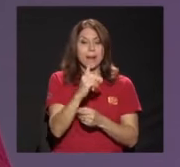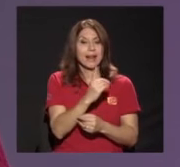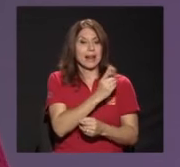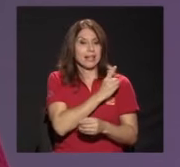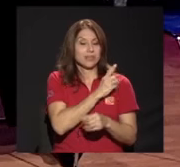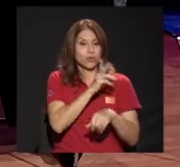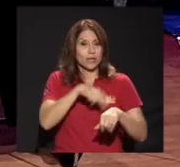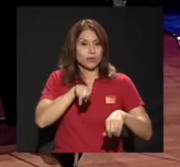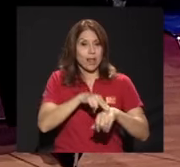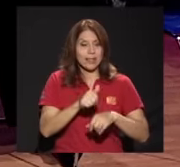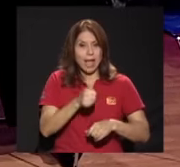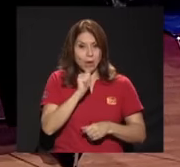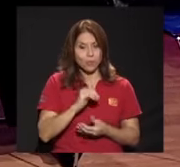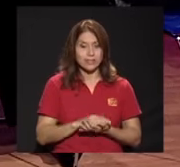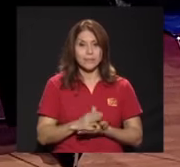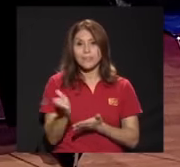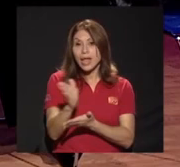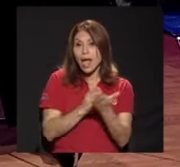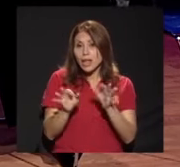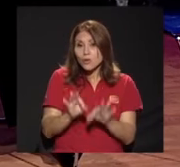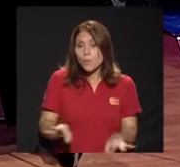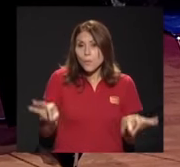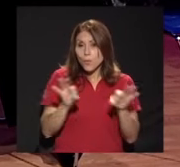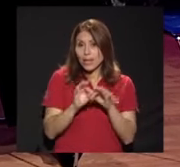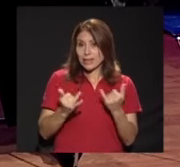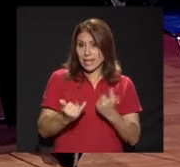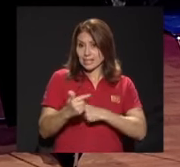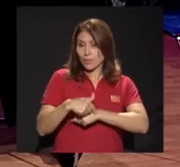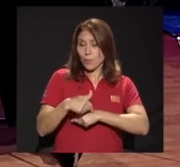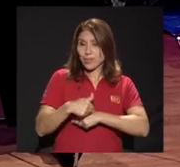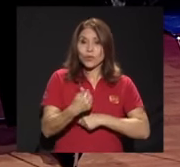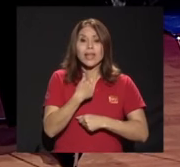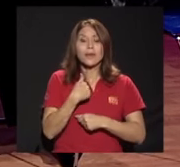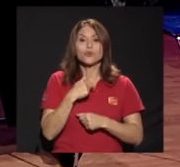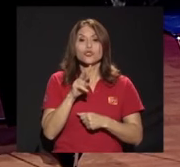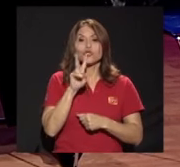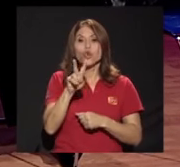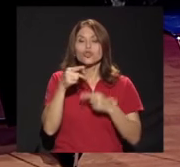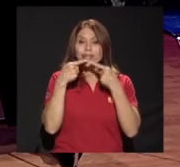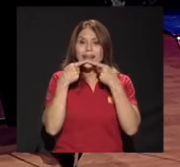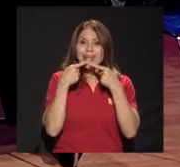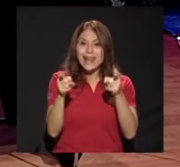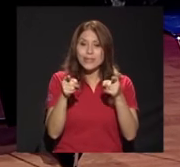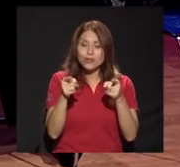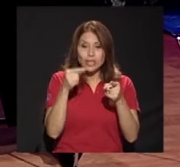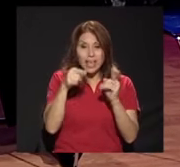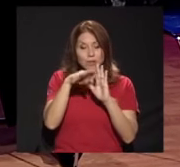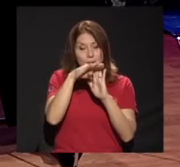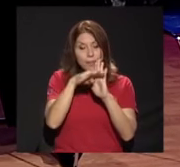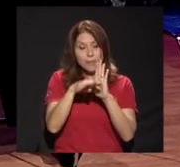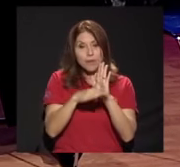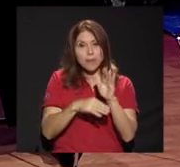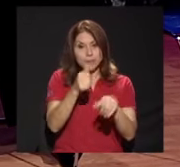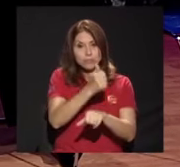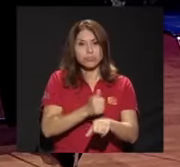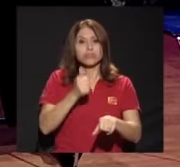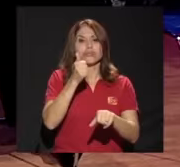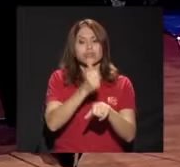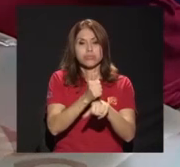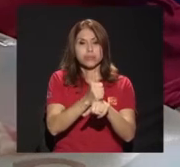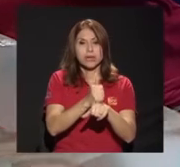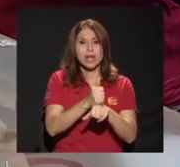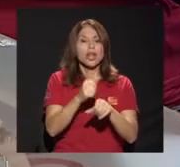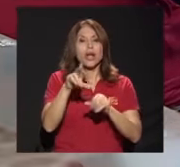Porque en este momento tenemos dos decretos que establecen cánones. Como explicaba antes, los cánones son